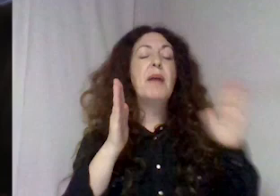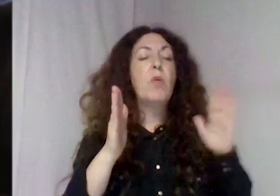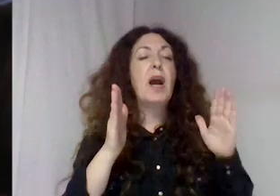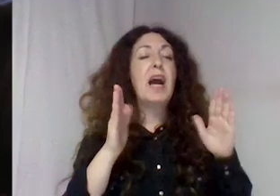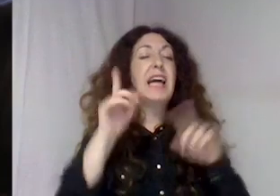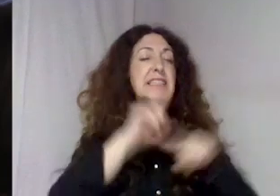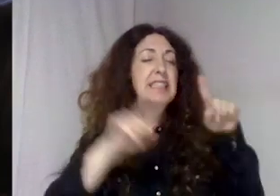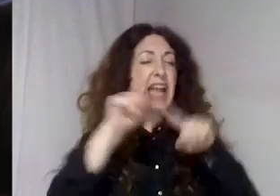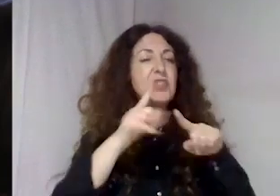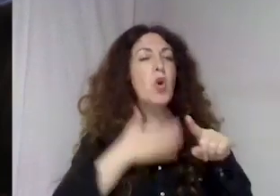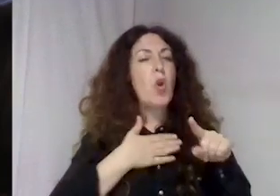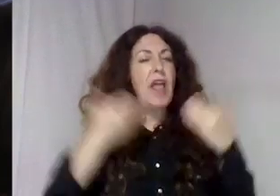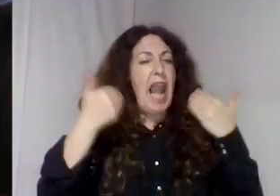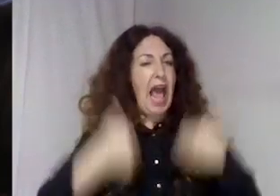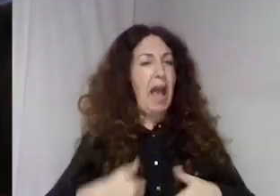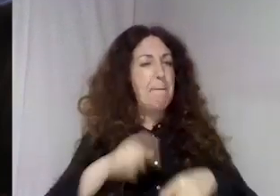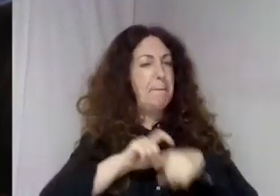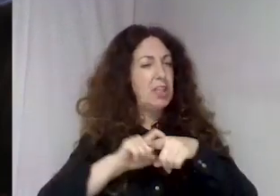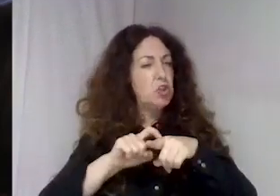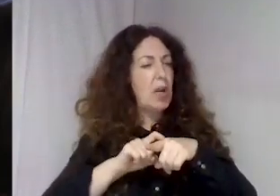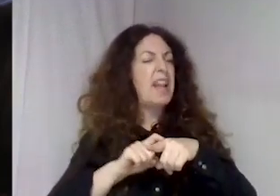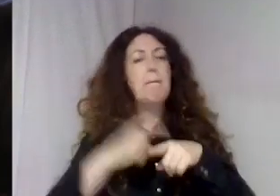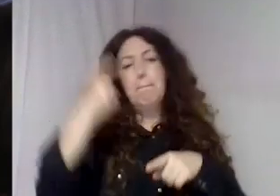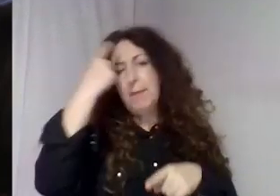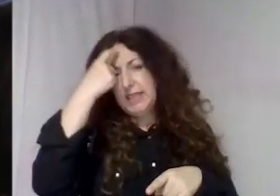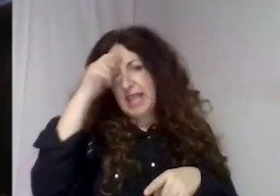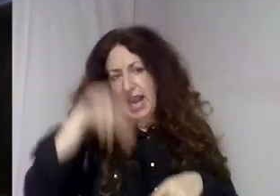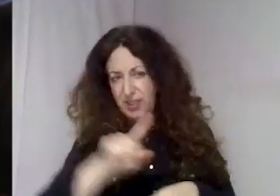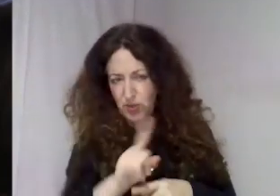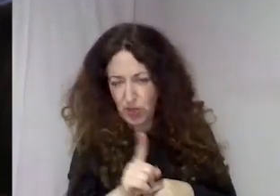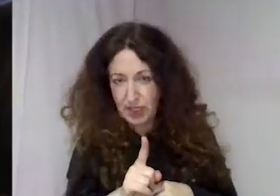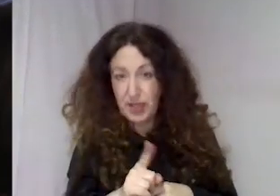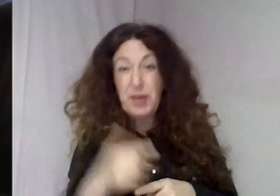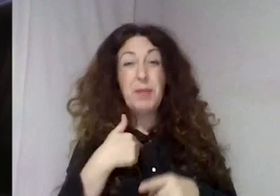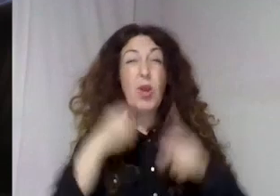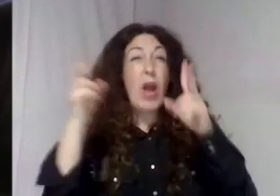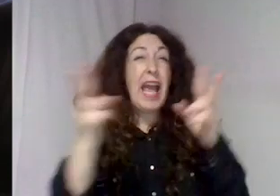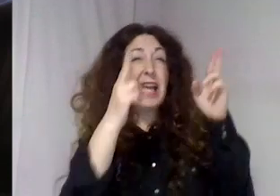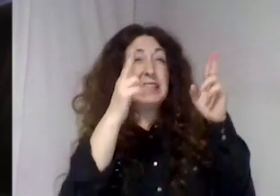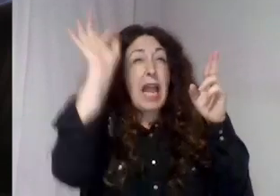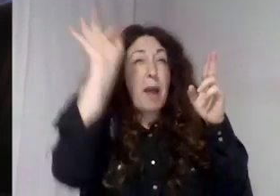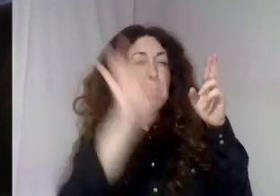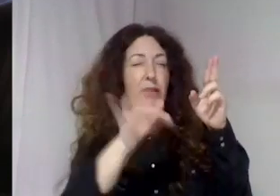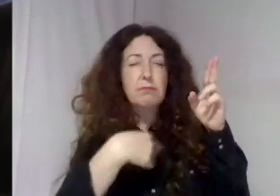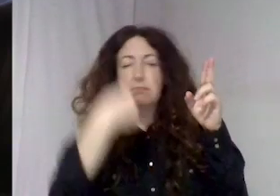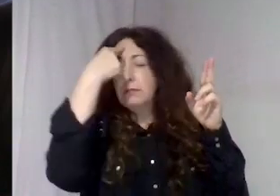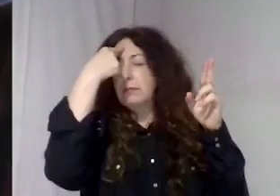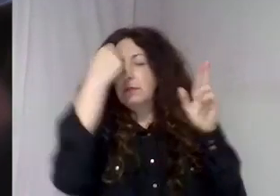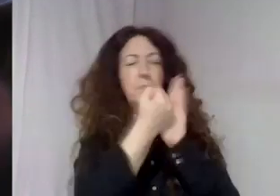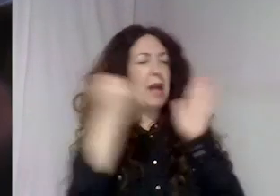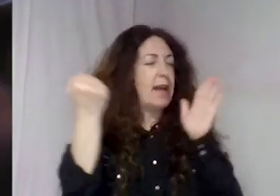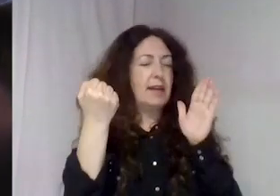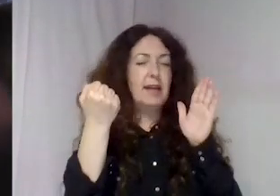muerto, y ¿lo harías? Y esa es la pregunta auténtica. Porque